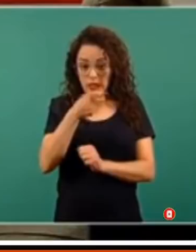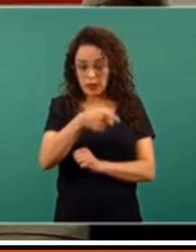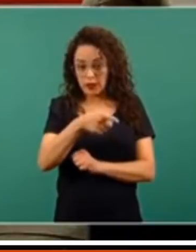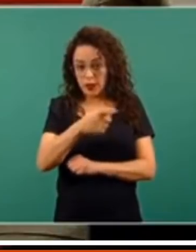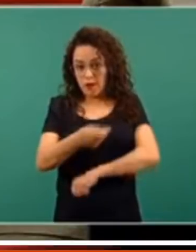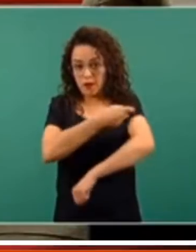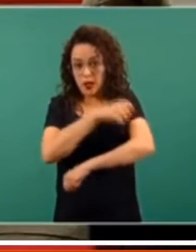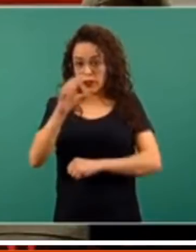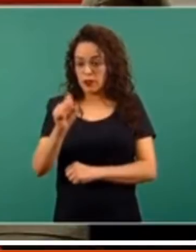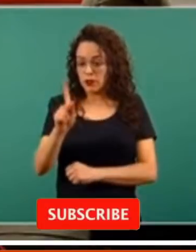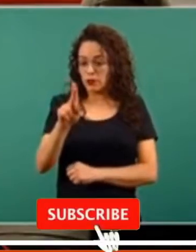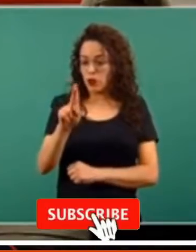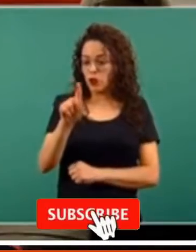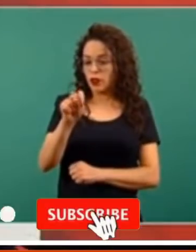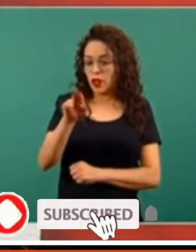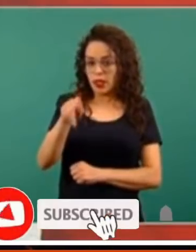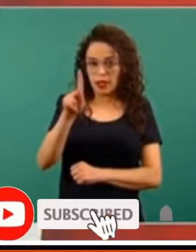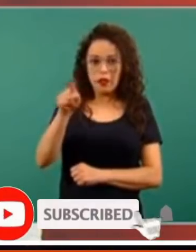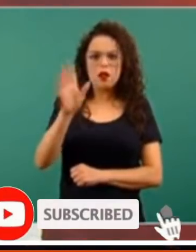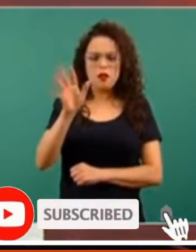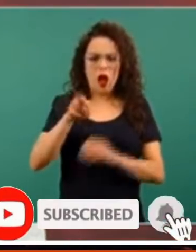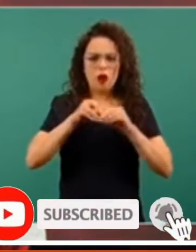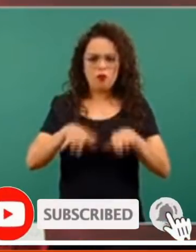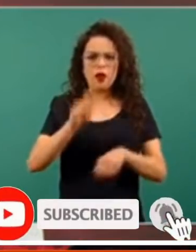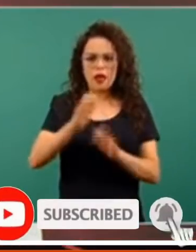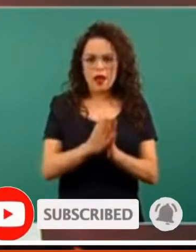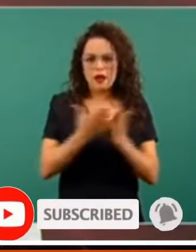publicado en la revista Lancet el 2 de febrero,